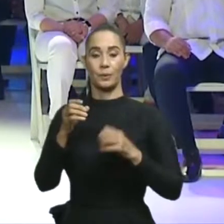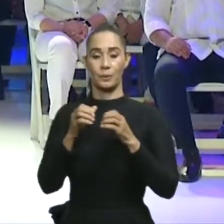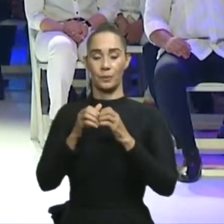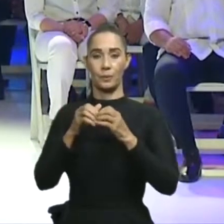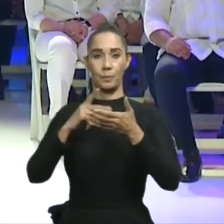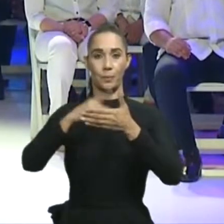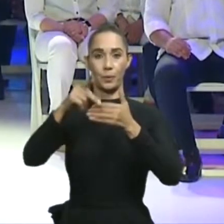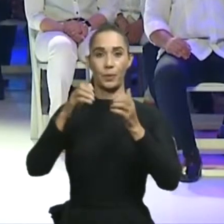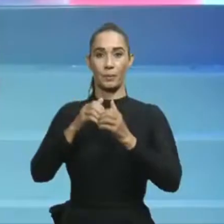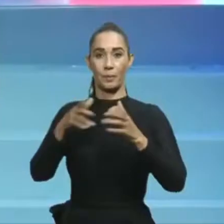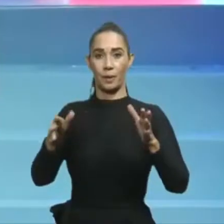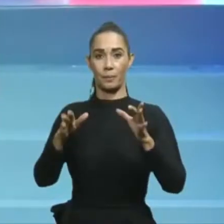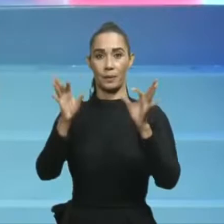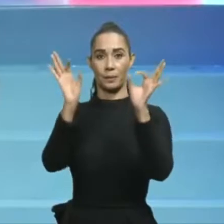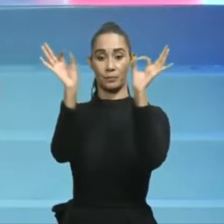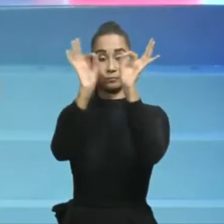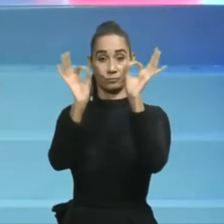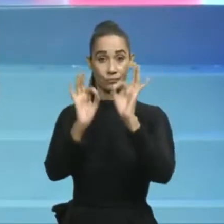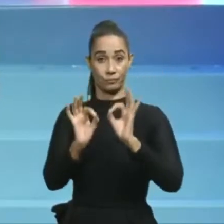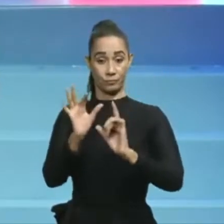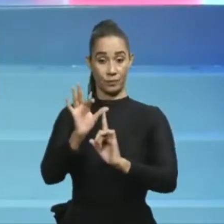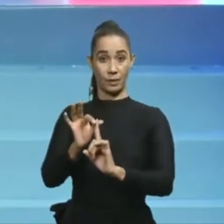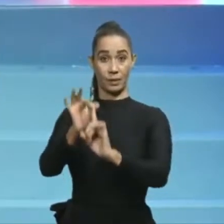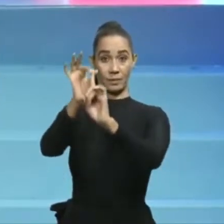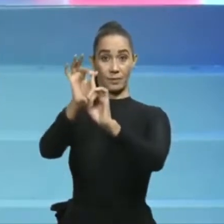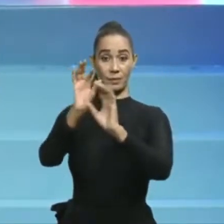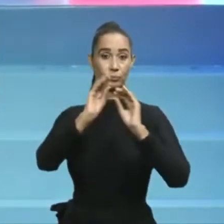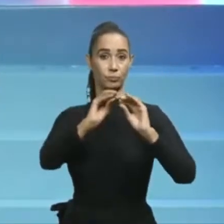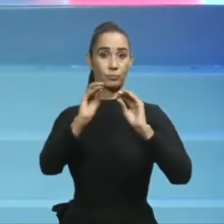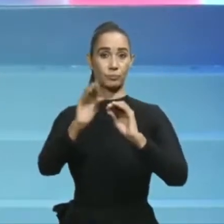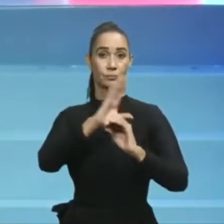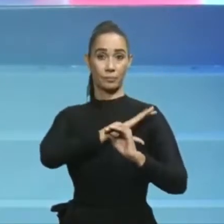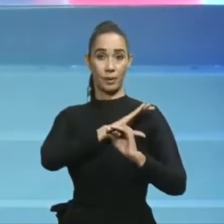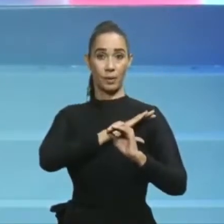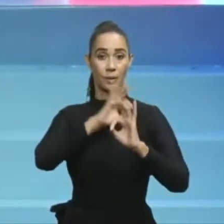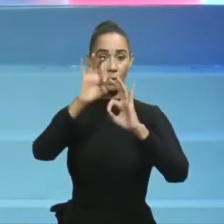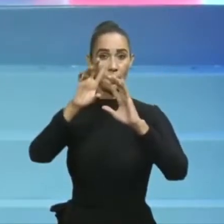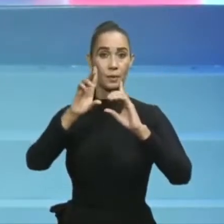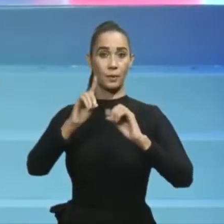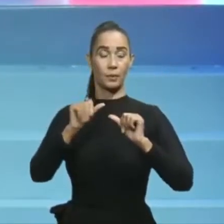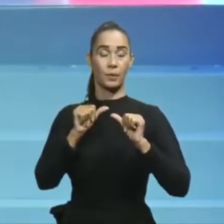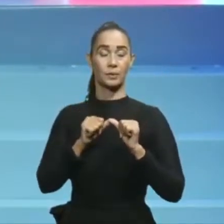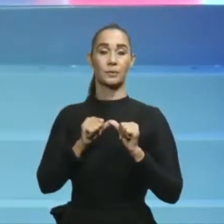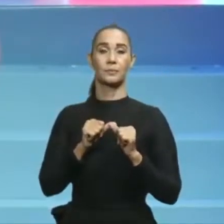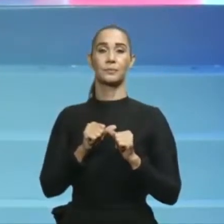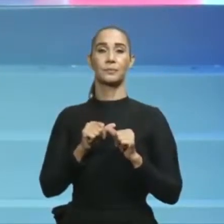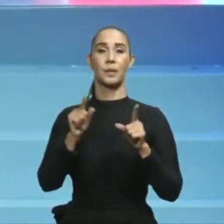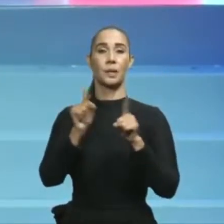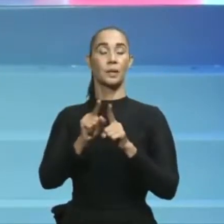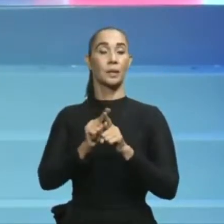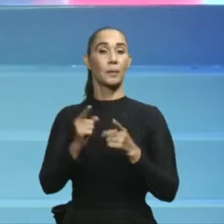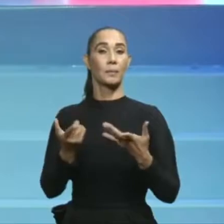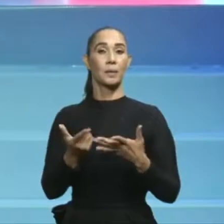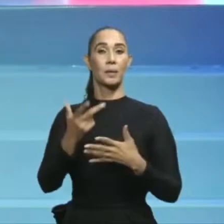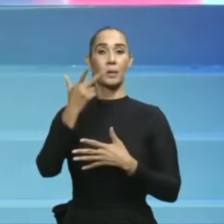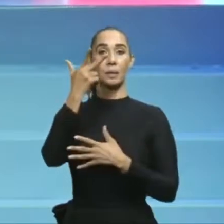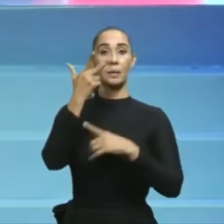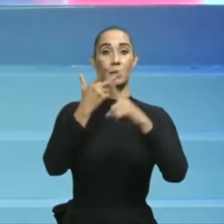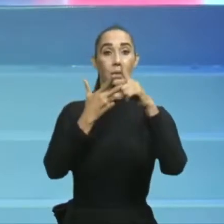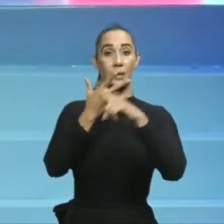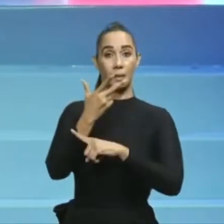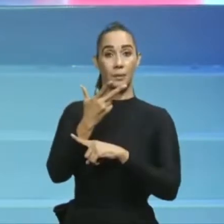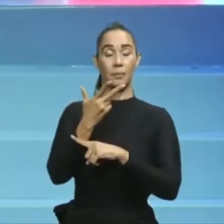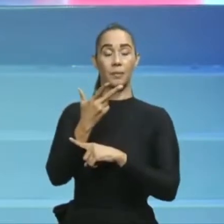programa de formación especializada para los policías de educación continua y en vez de tres meses